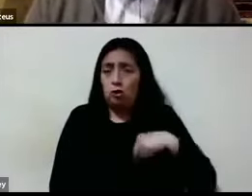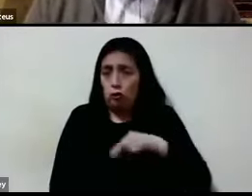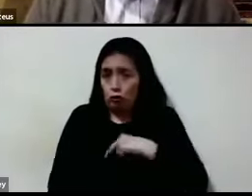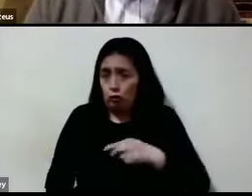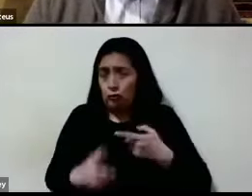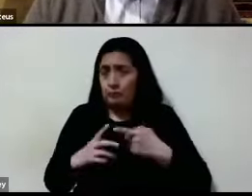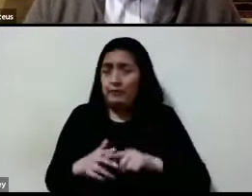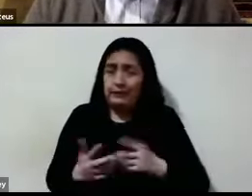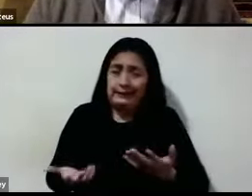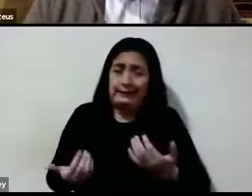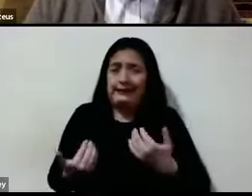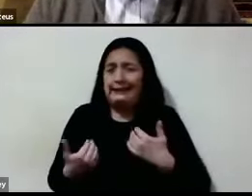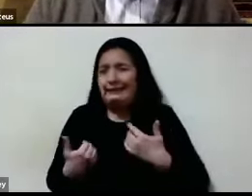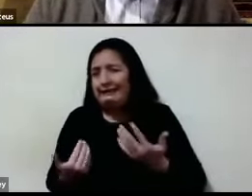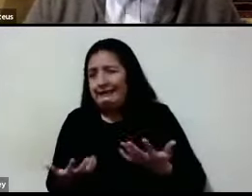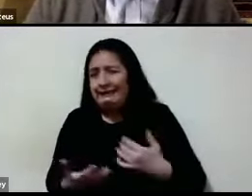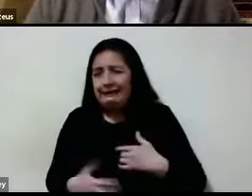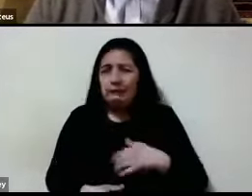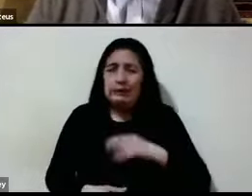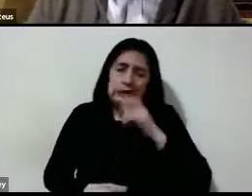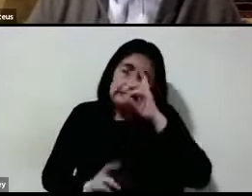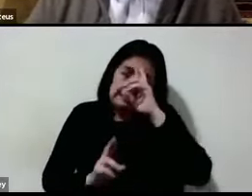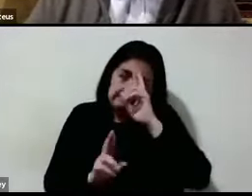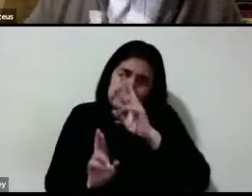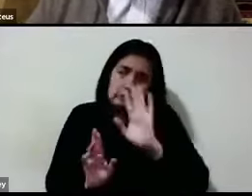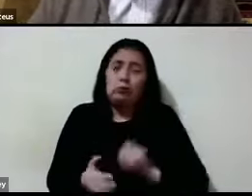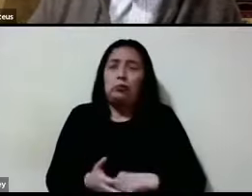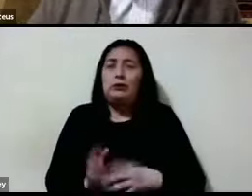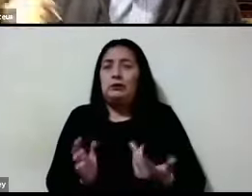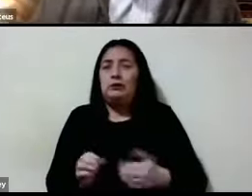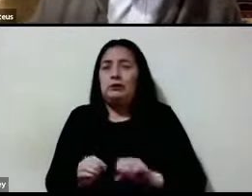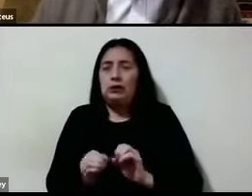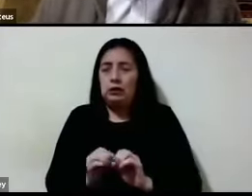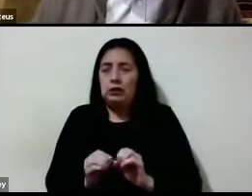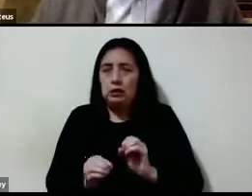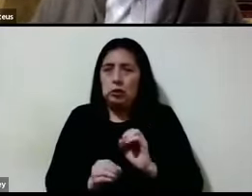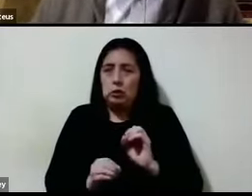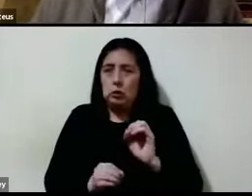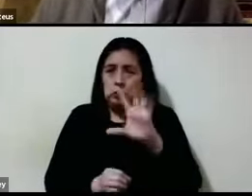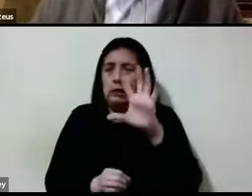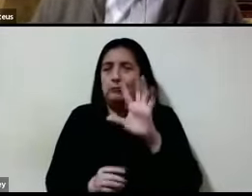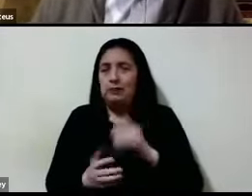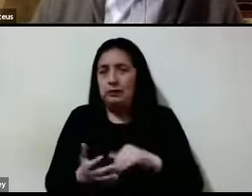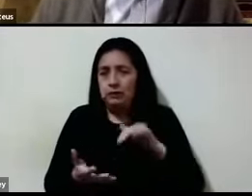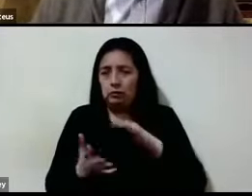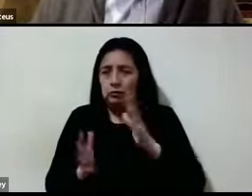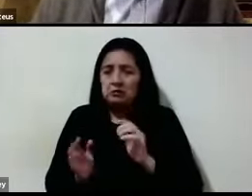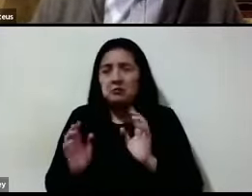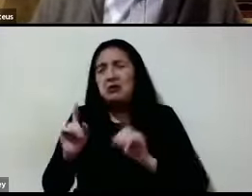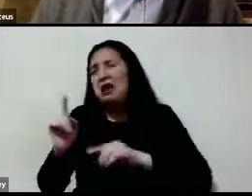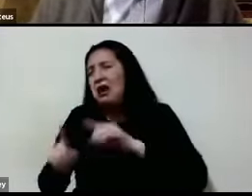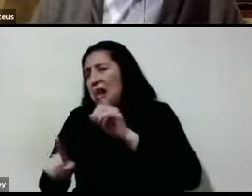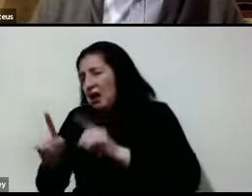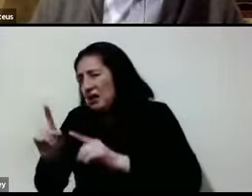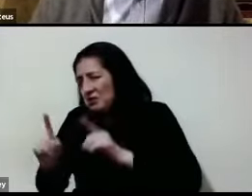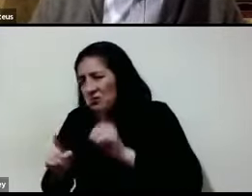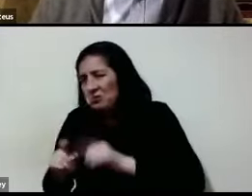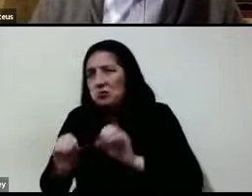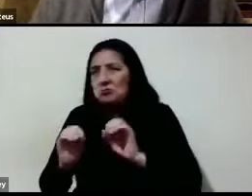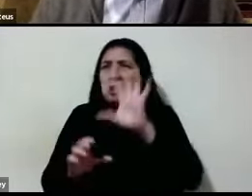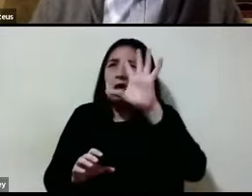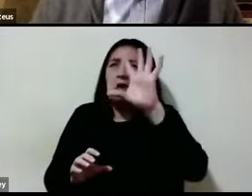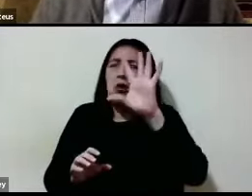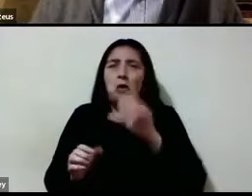teníamos un poco éramos muy respetuosos del tema del encendido de las cámaras de los estudiantes, ¿no? Entonces, bueno, algunos las encendían, otros